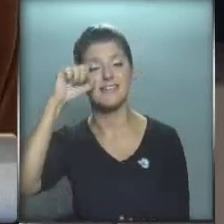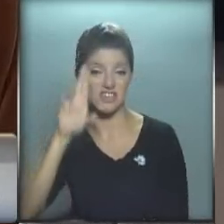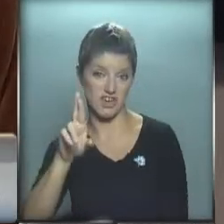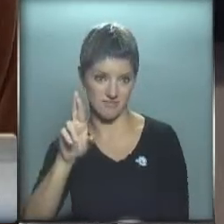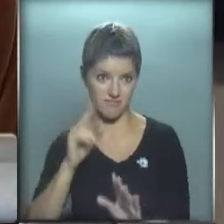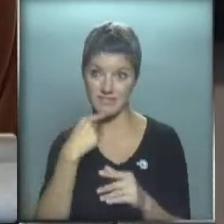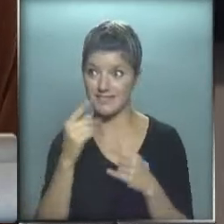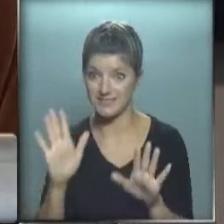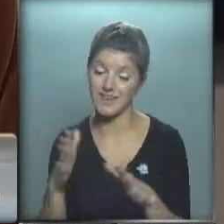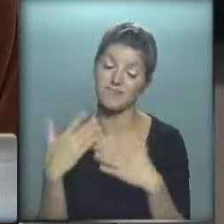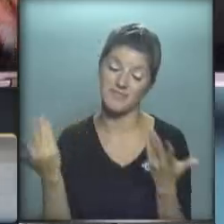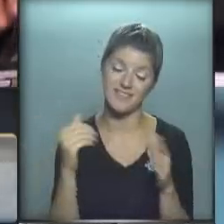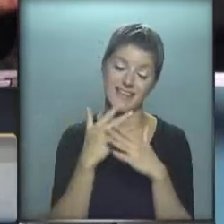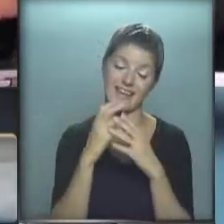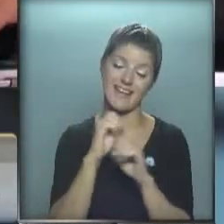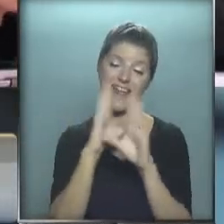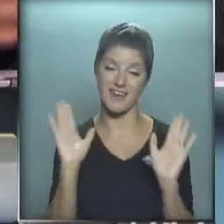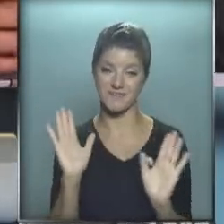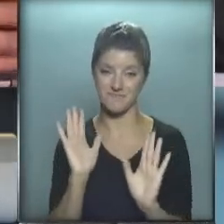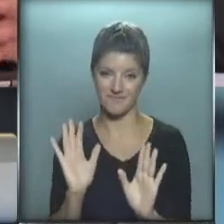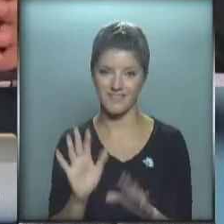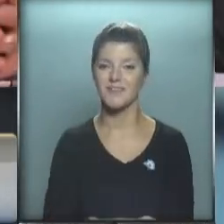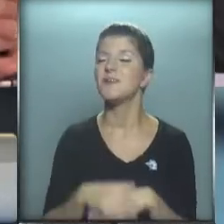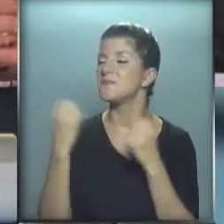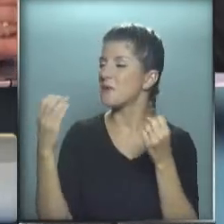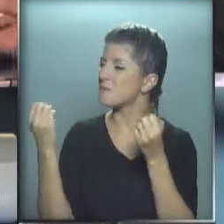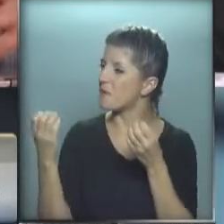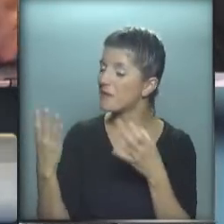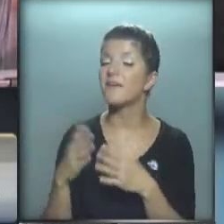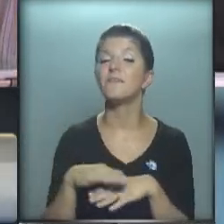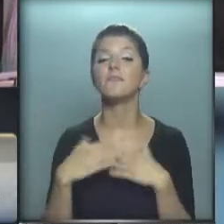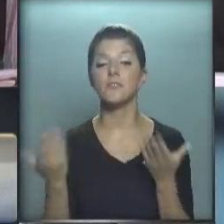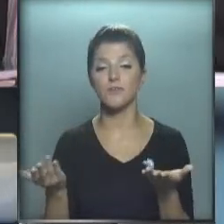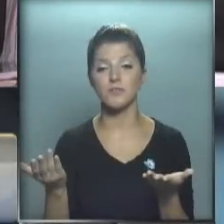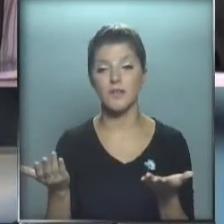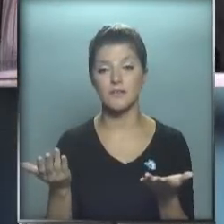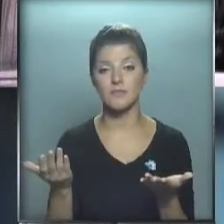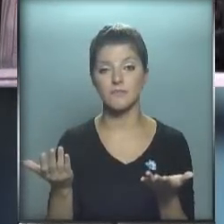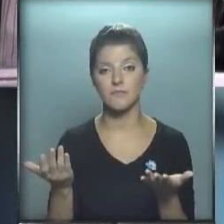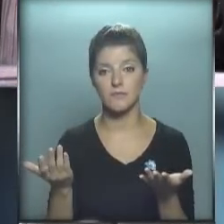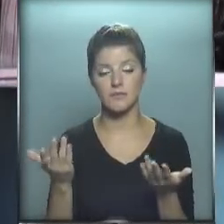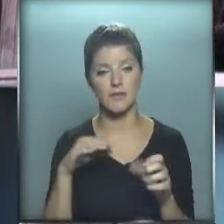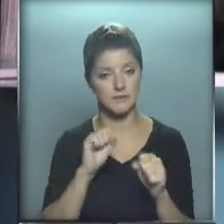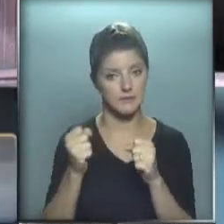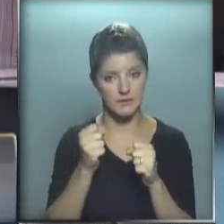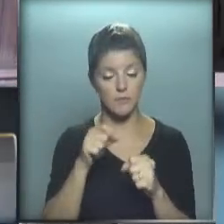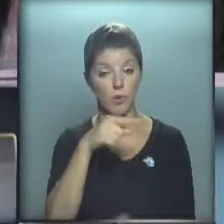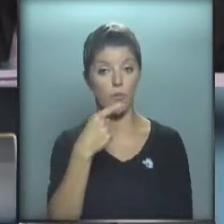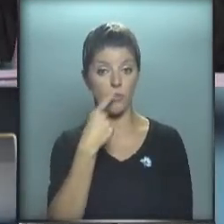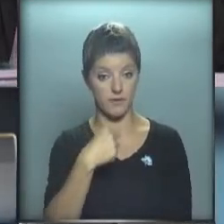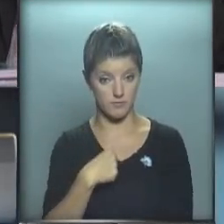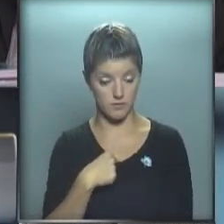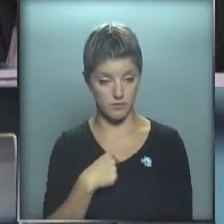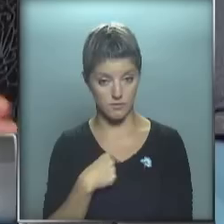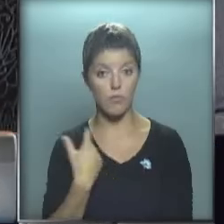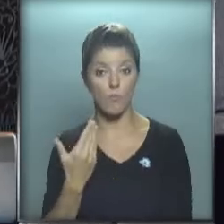este claramente Bueno muy bien Entonces vamos a digamos la expectativa es por lo que contas que puede ser